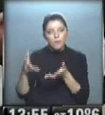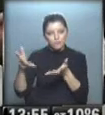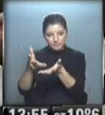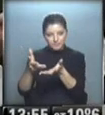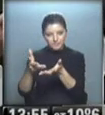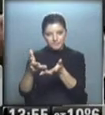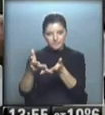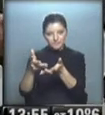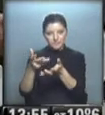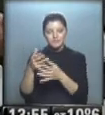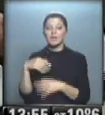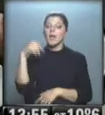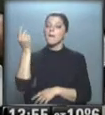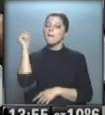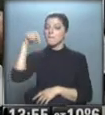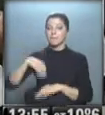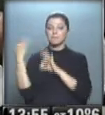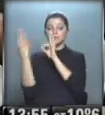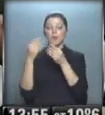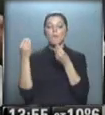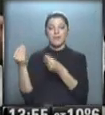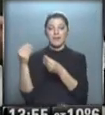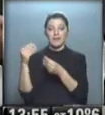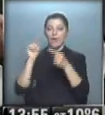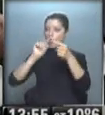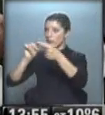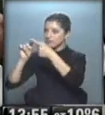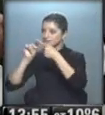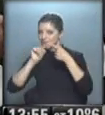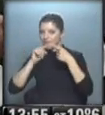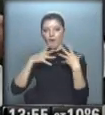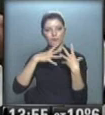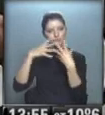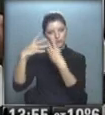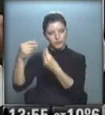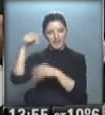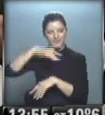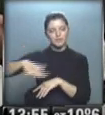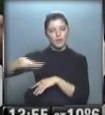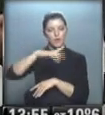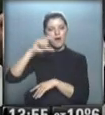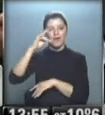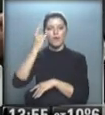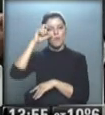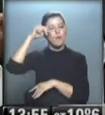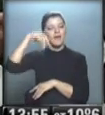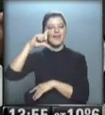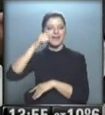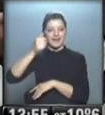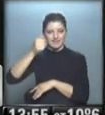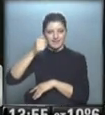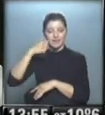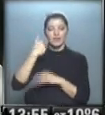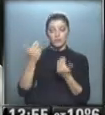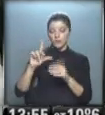Estado argentino venimos a aportarle conectividad a esta zona de la Cuenca carbonífera a partir de el